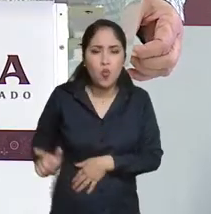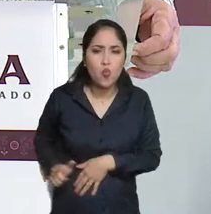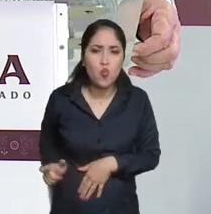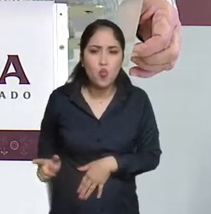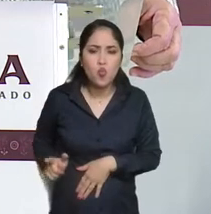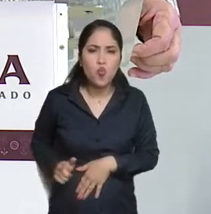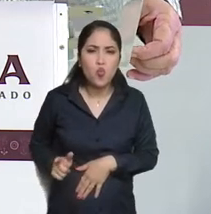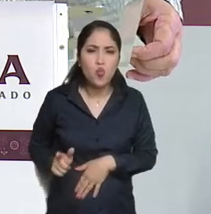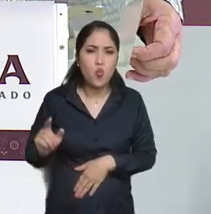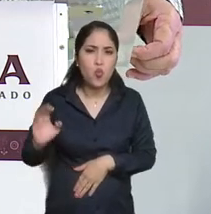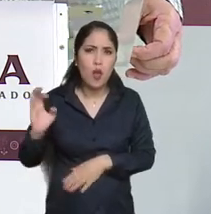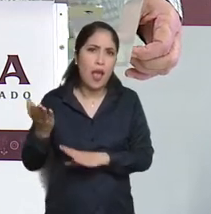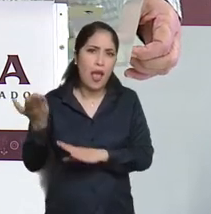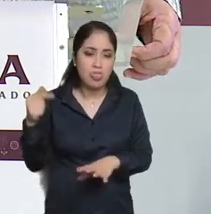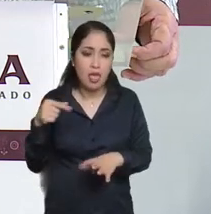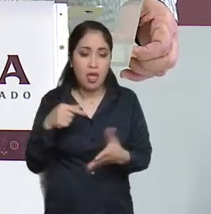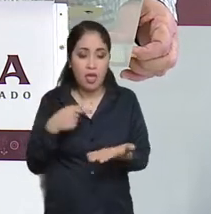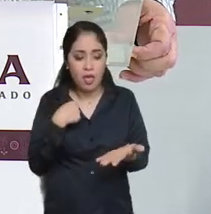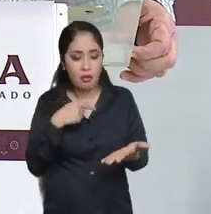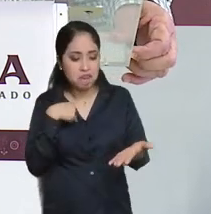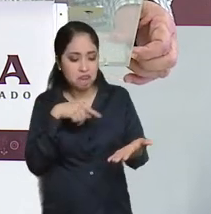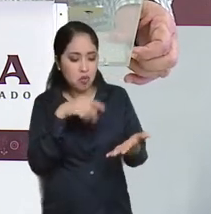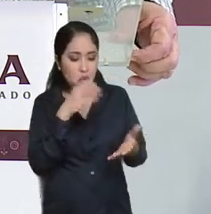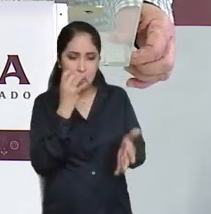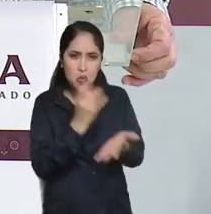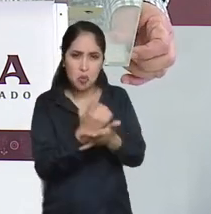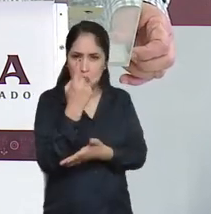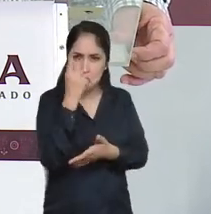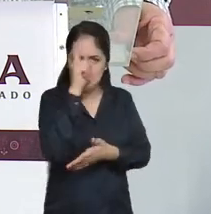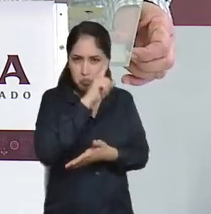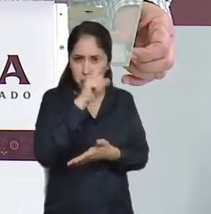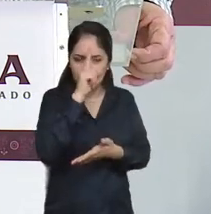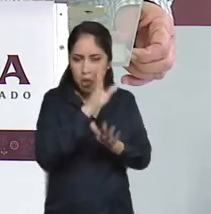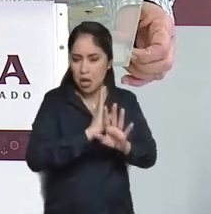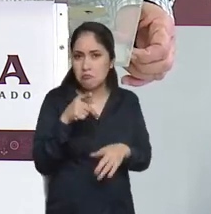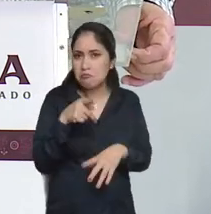esa debe estar en la consideración de la revisión ya